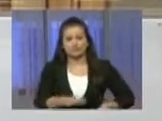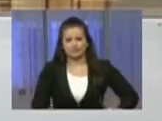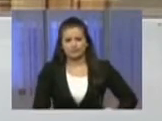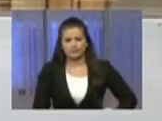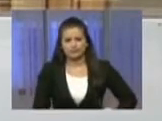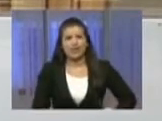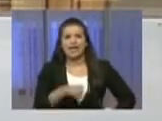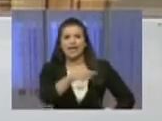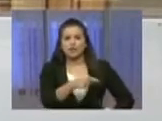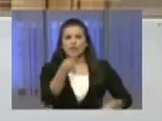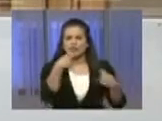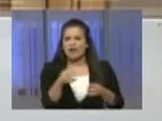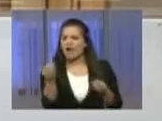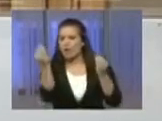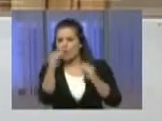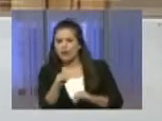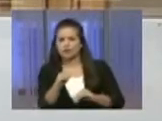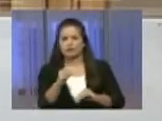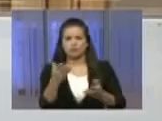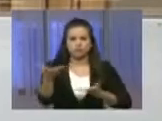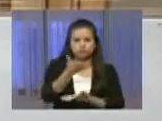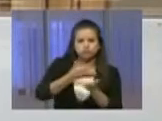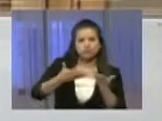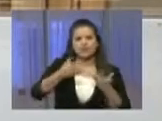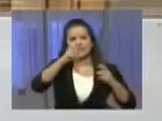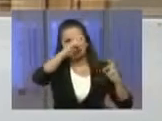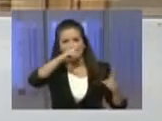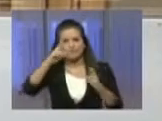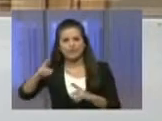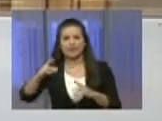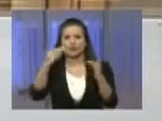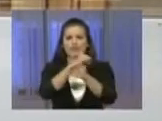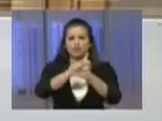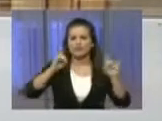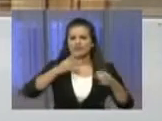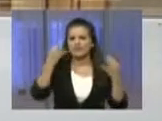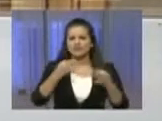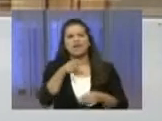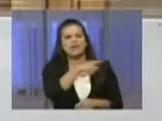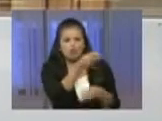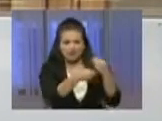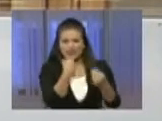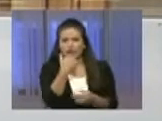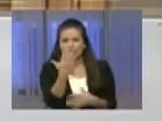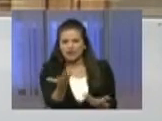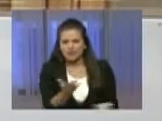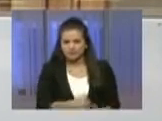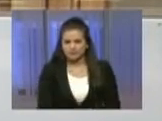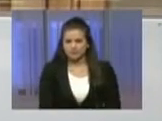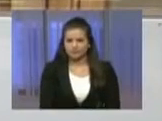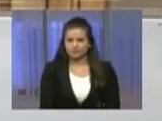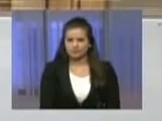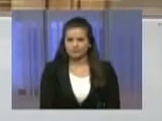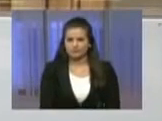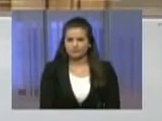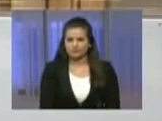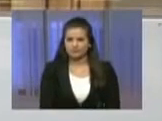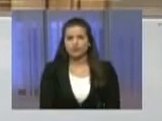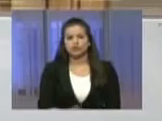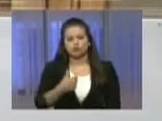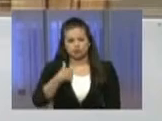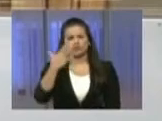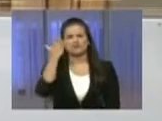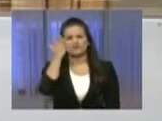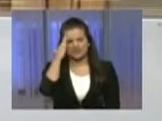la Concordia la convivencia el respeto la democracia verdadero qué han hecho yo sí sé qué han